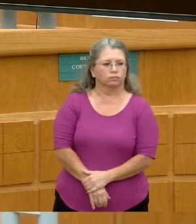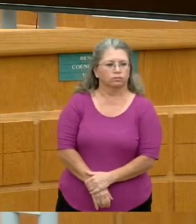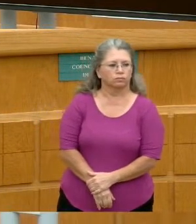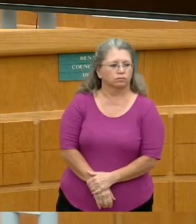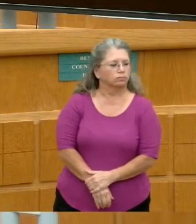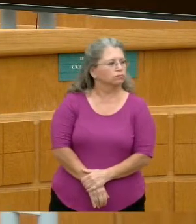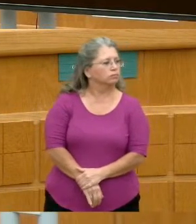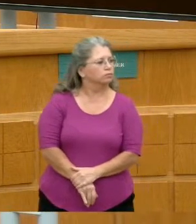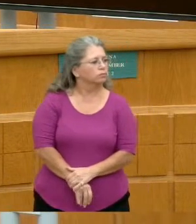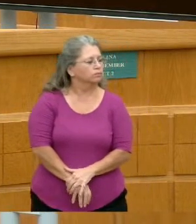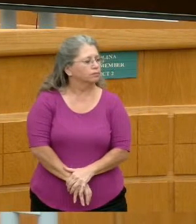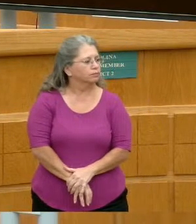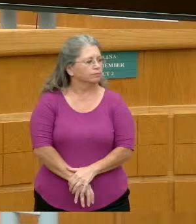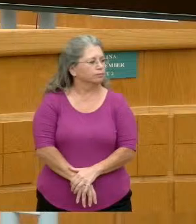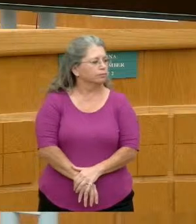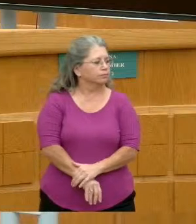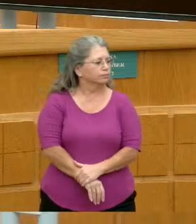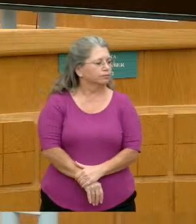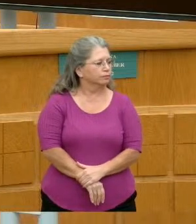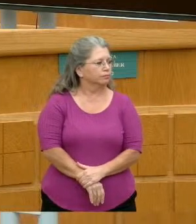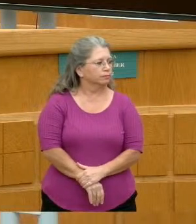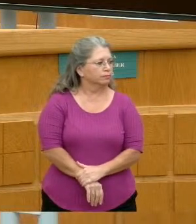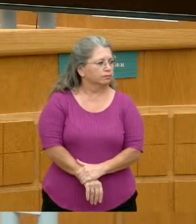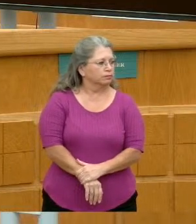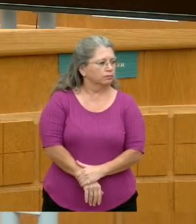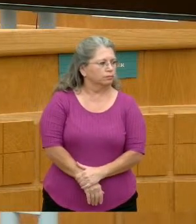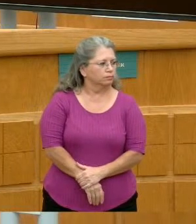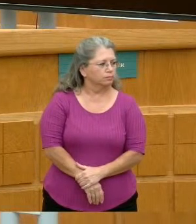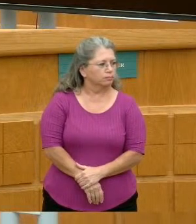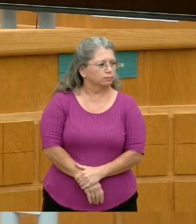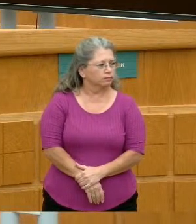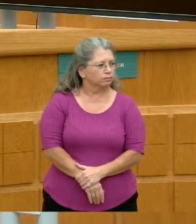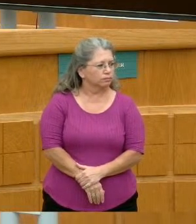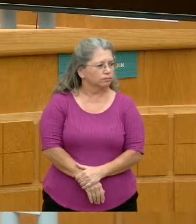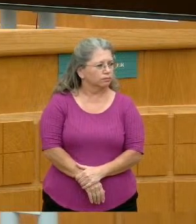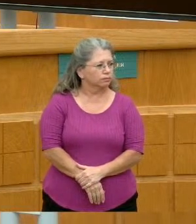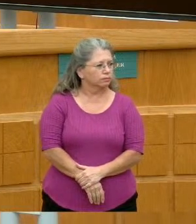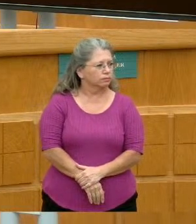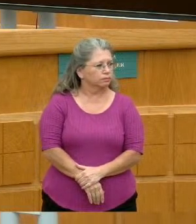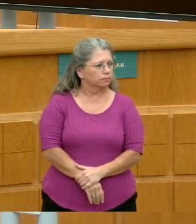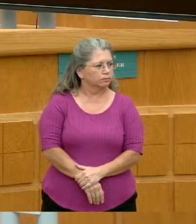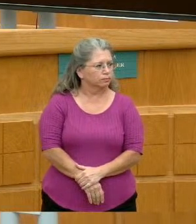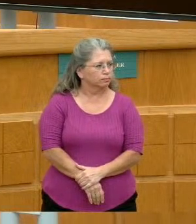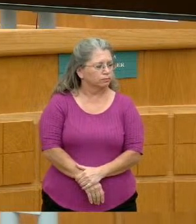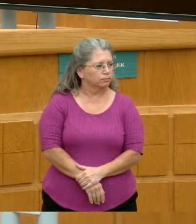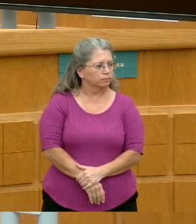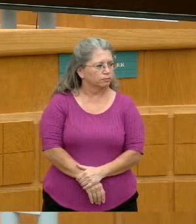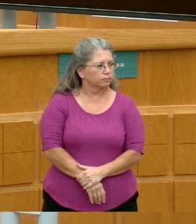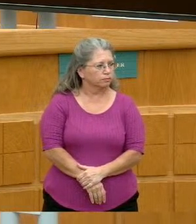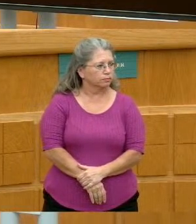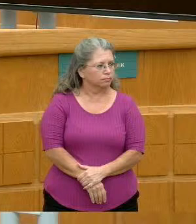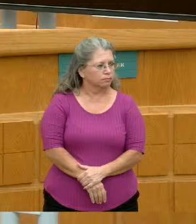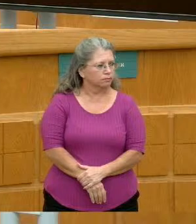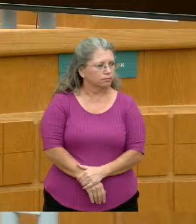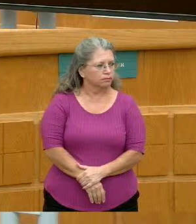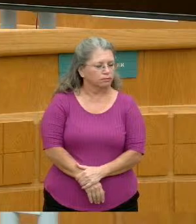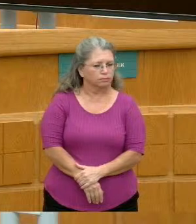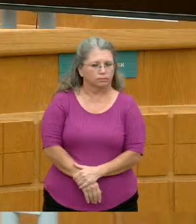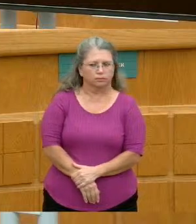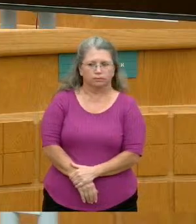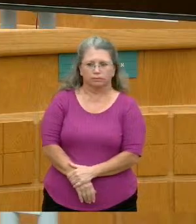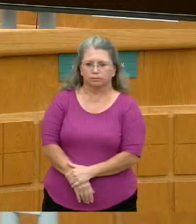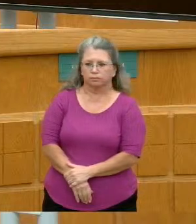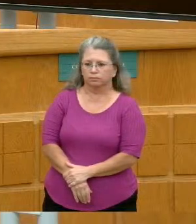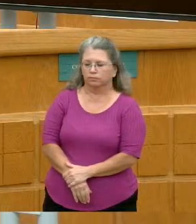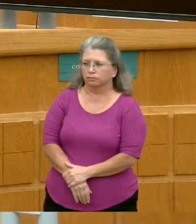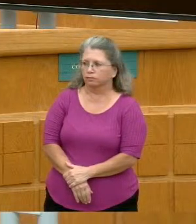véalos por televisión, pase tiempo con su familia y ojalá pronto tengamos la oportunidad para tener juegos pirotécnicos en nuestra área. Le quiero